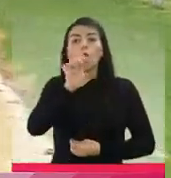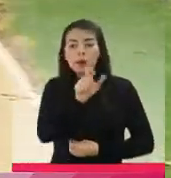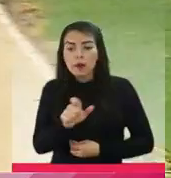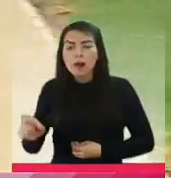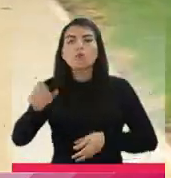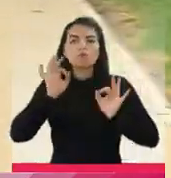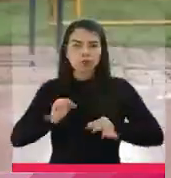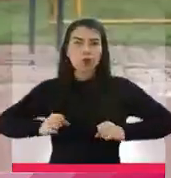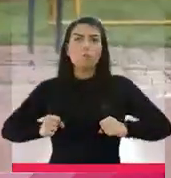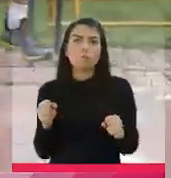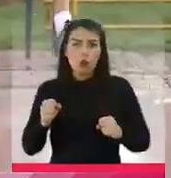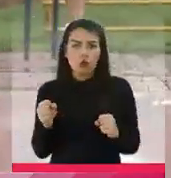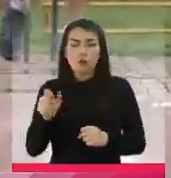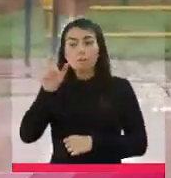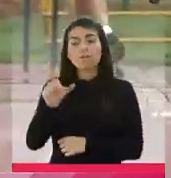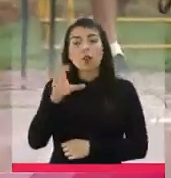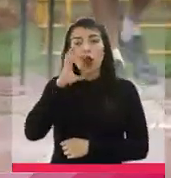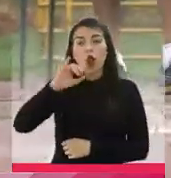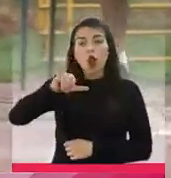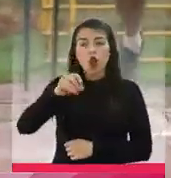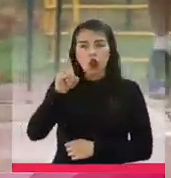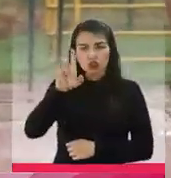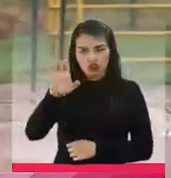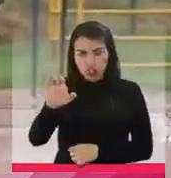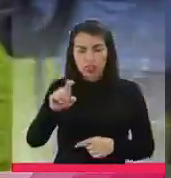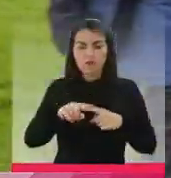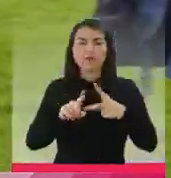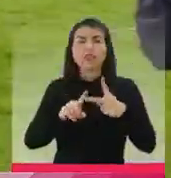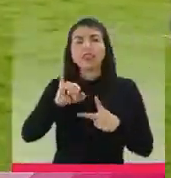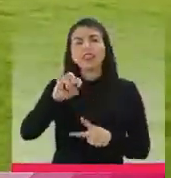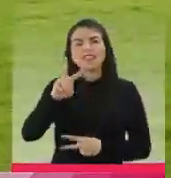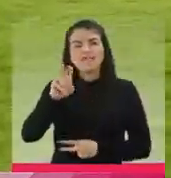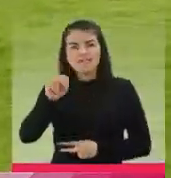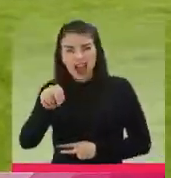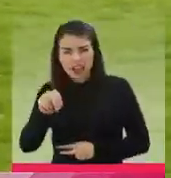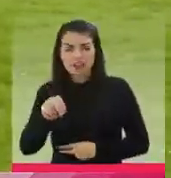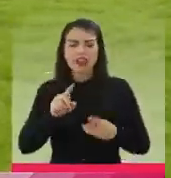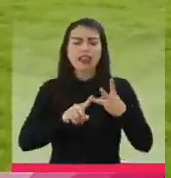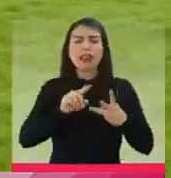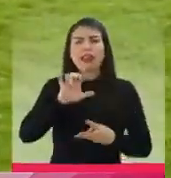clasificado a Tokio, Iván González, Eider Arevalo, Ebeliz Aguilar y Angie Orjuela.